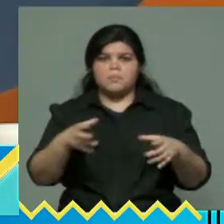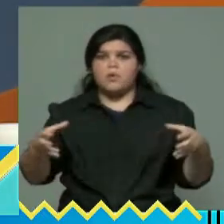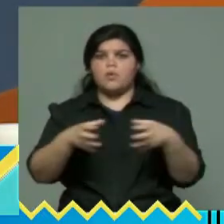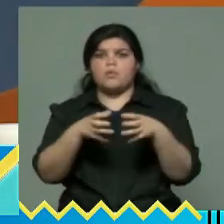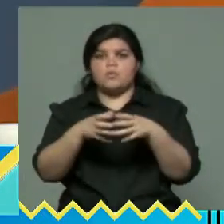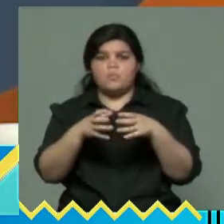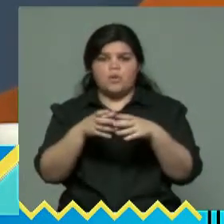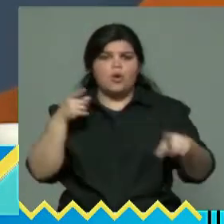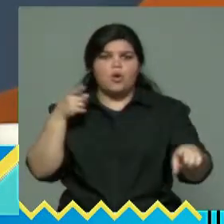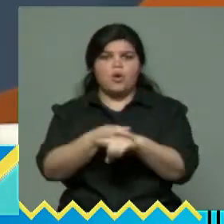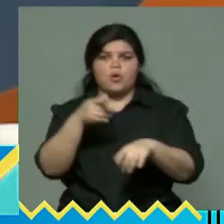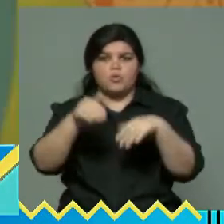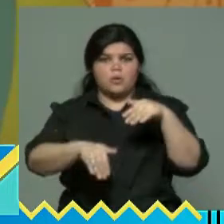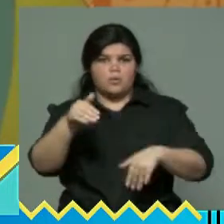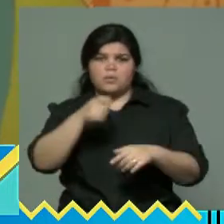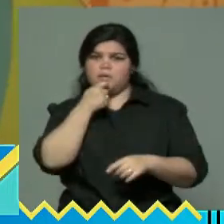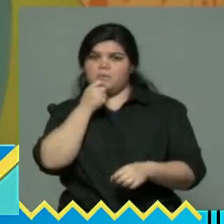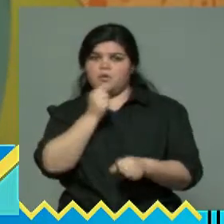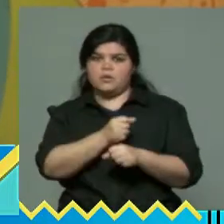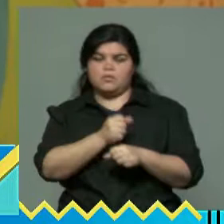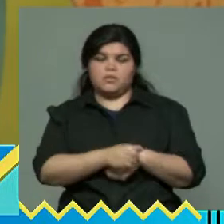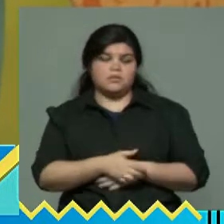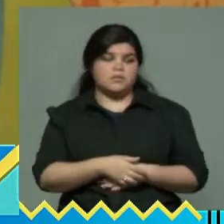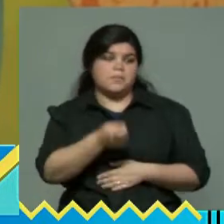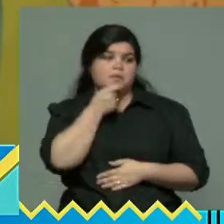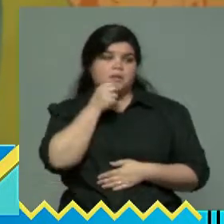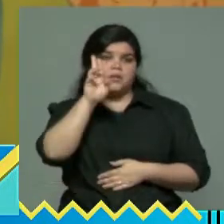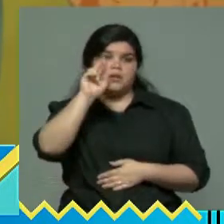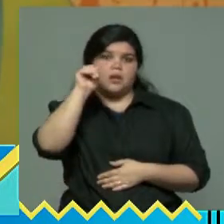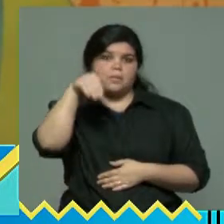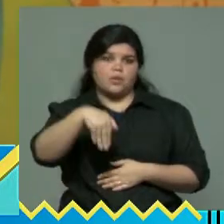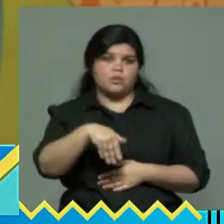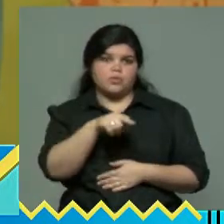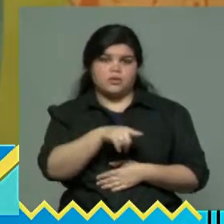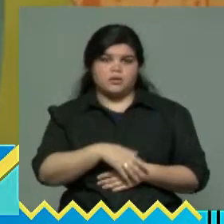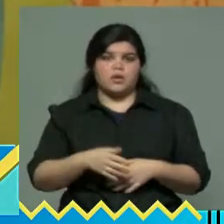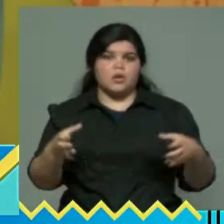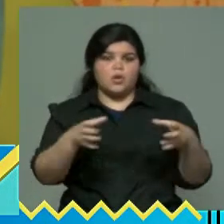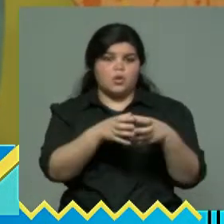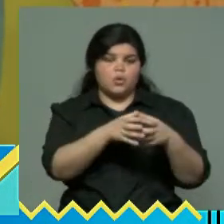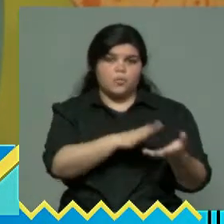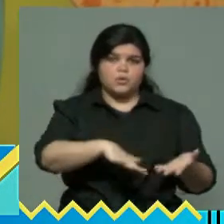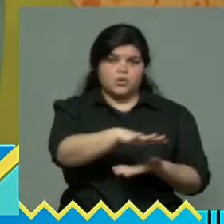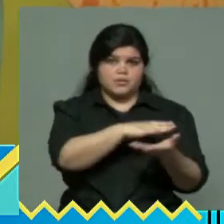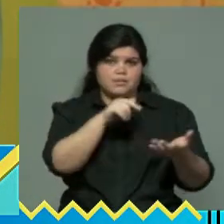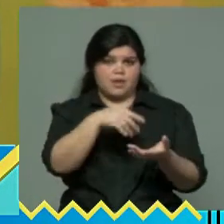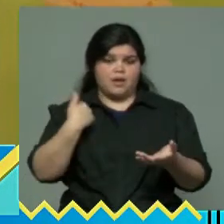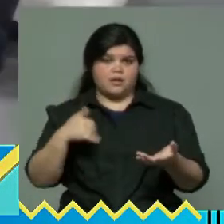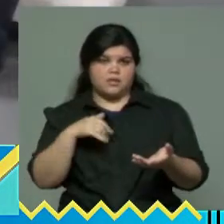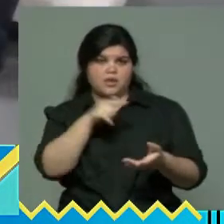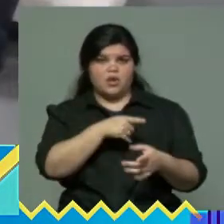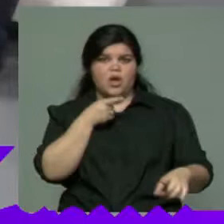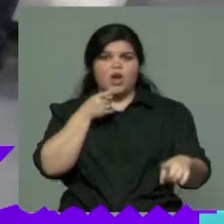intereses, los trabajadores, por ejemplo. Por ejemplo, Ramón expresa de alguna manera un sector de la sociedad argentina que a lo mejor no es